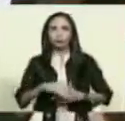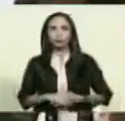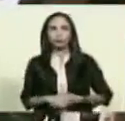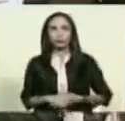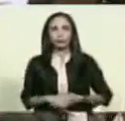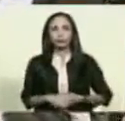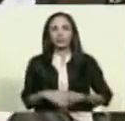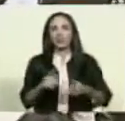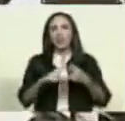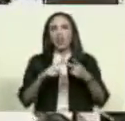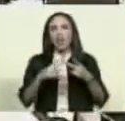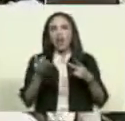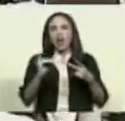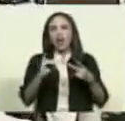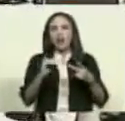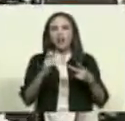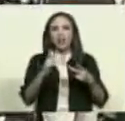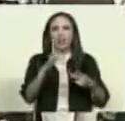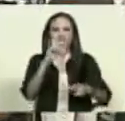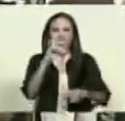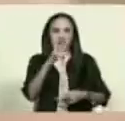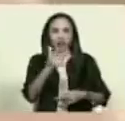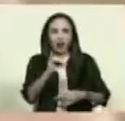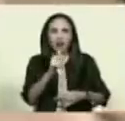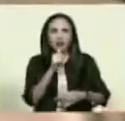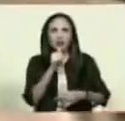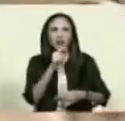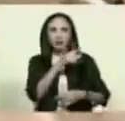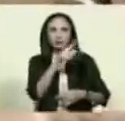¿Quiénes tienen cuenta de Instagram?